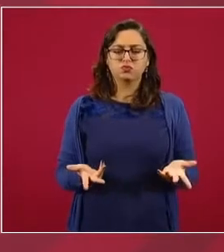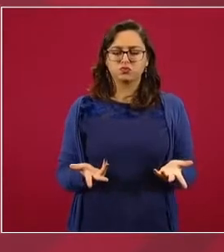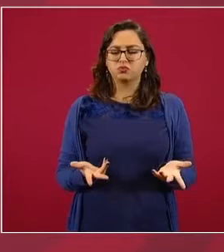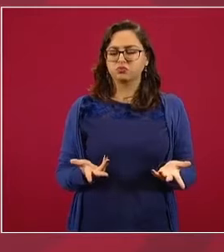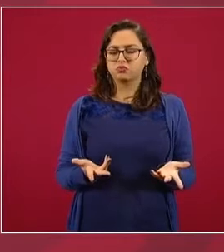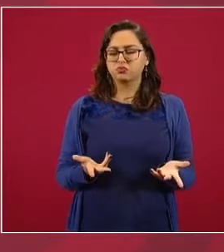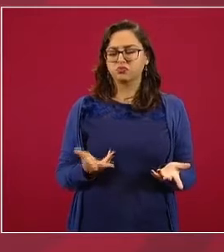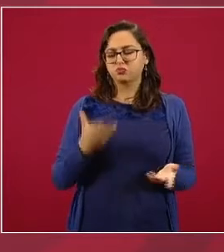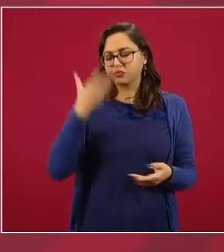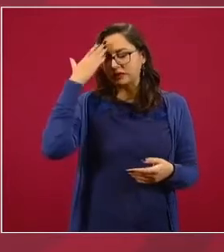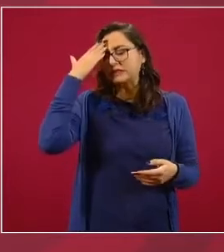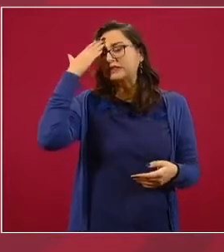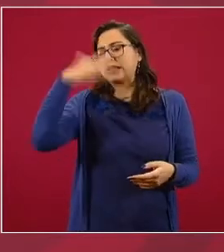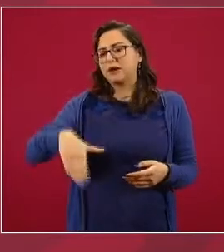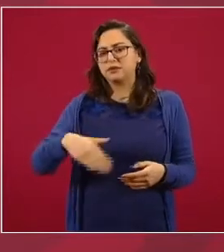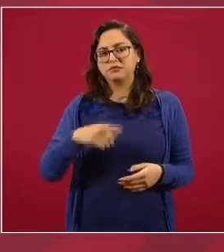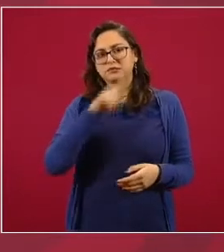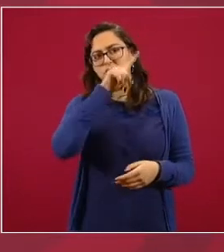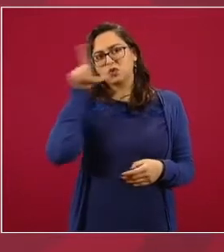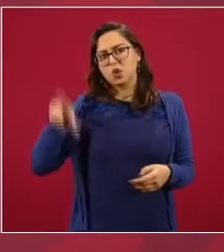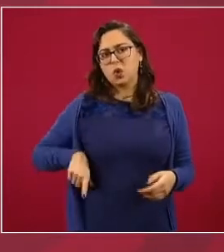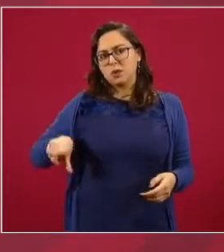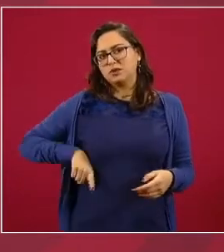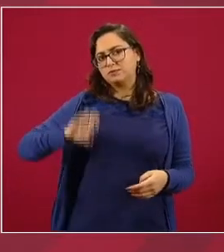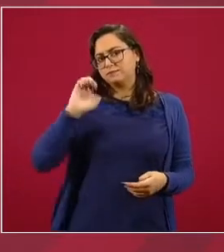diferencias con el gobierno de Chihuahua,